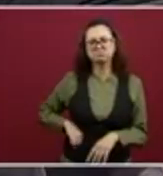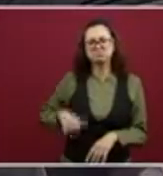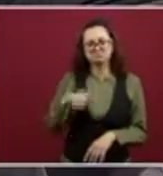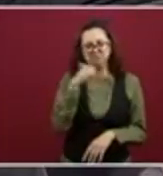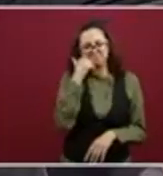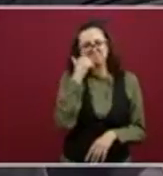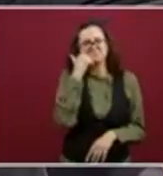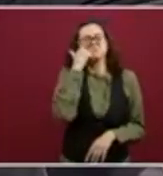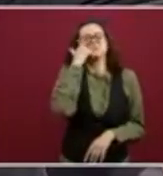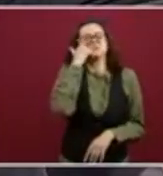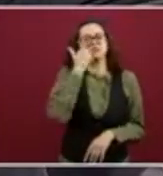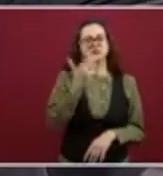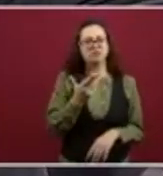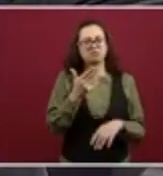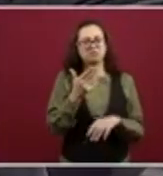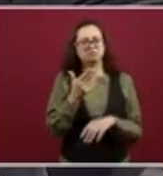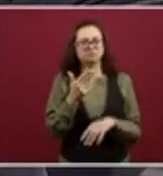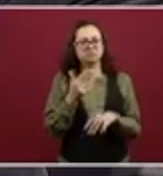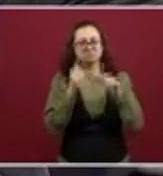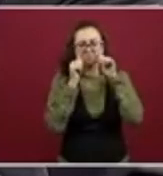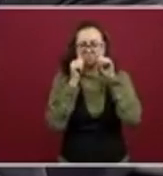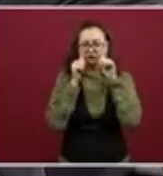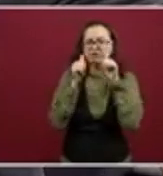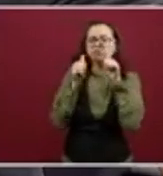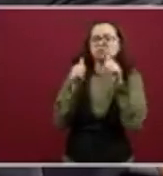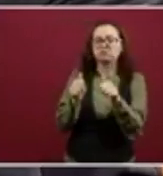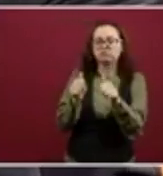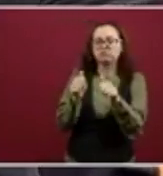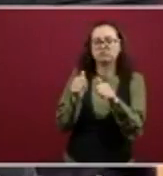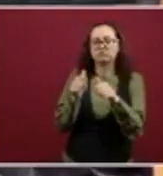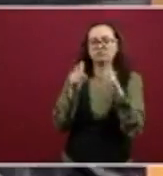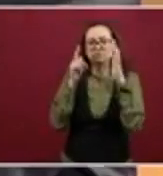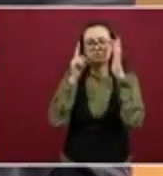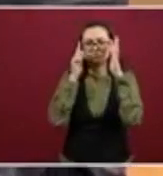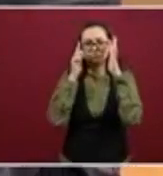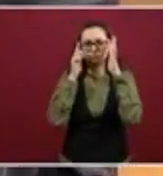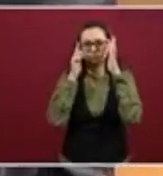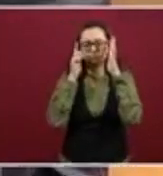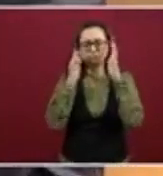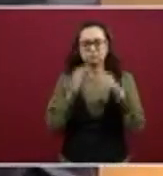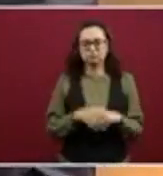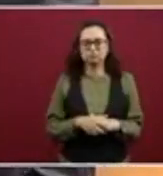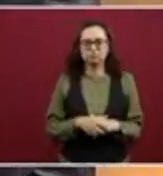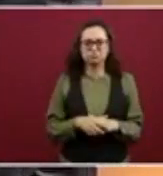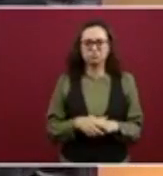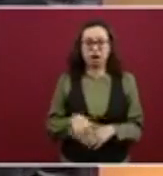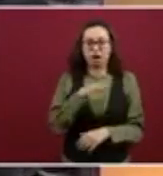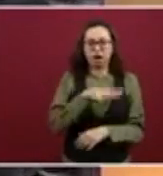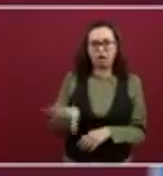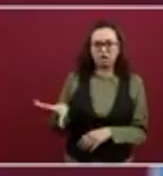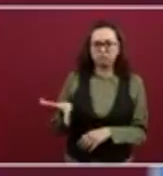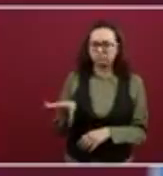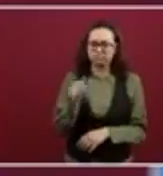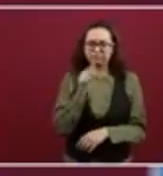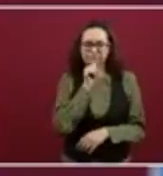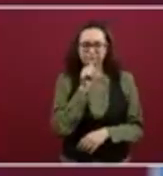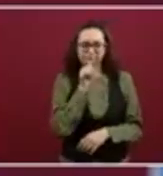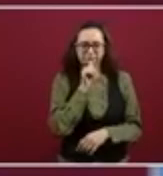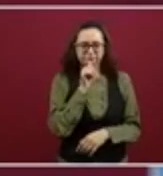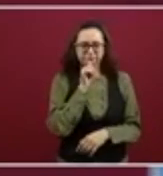este planteamiento. No se ha descartado.